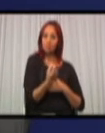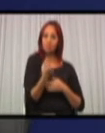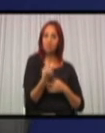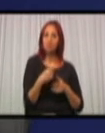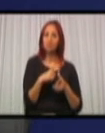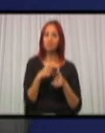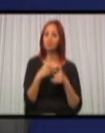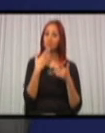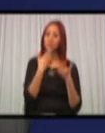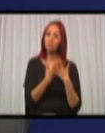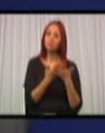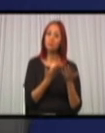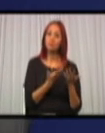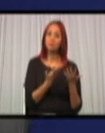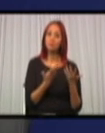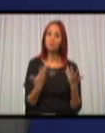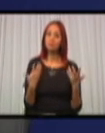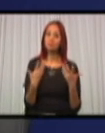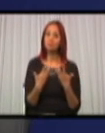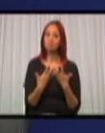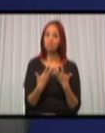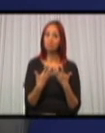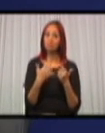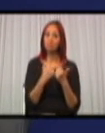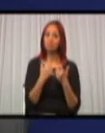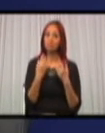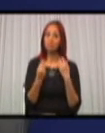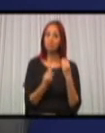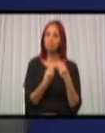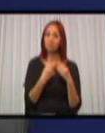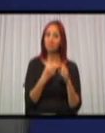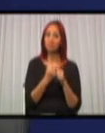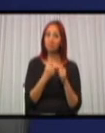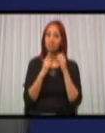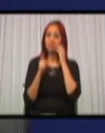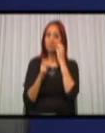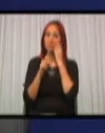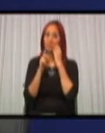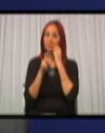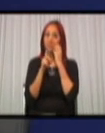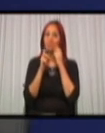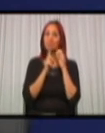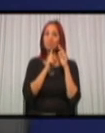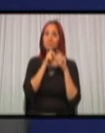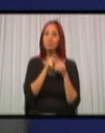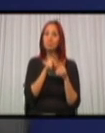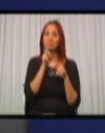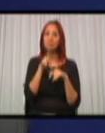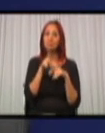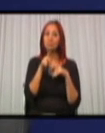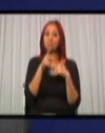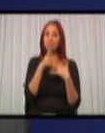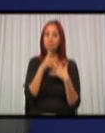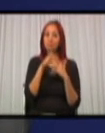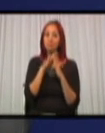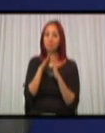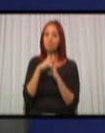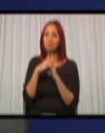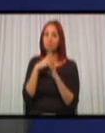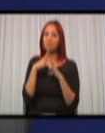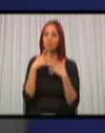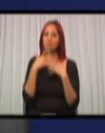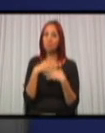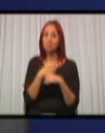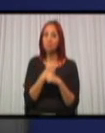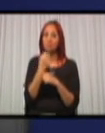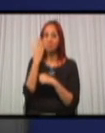Entonces, una cosa no contrarresta a la otra, ¿cómo lo hacen? Es decir, es una pregunta que me tengo que hacer y tengo que hacérsela a la Contraloría. ¿Cómo lo